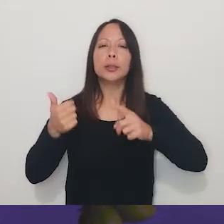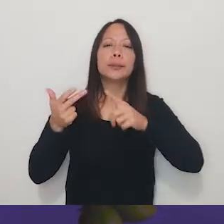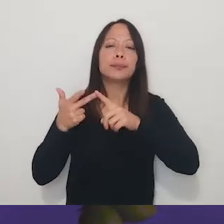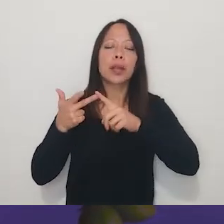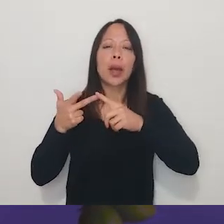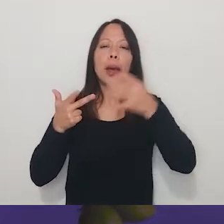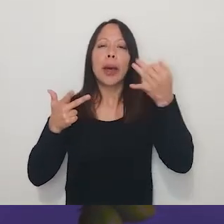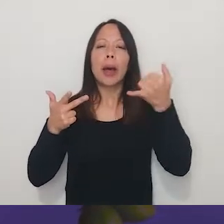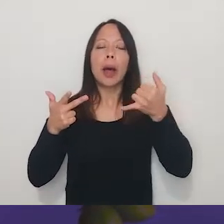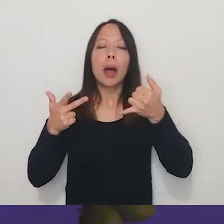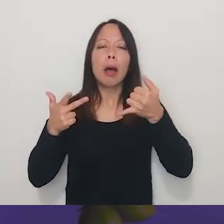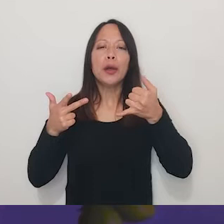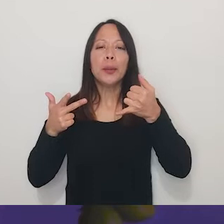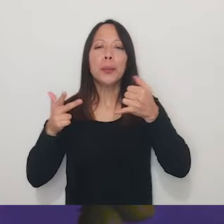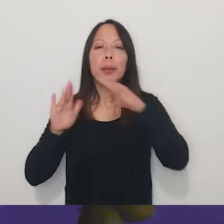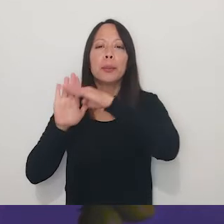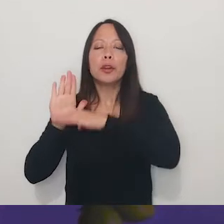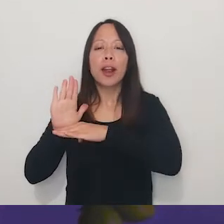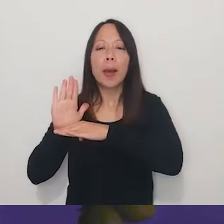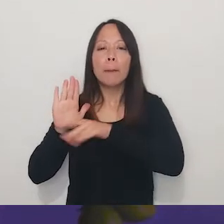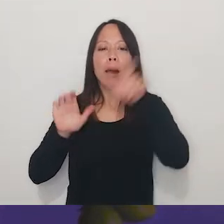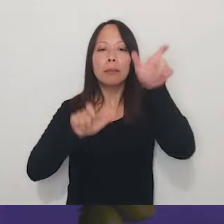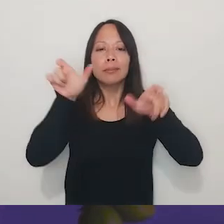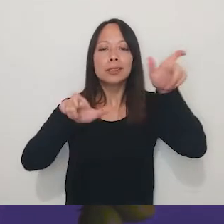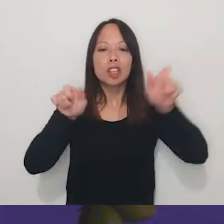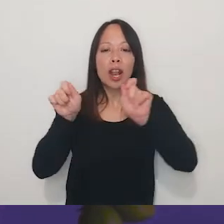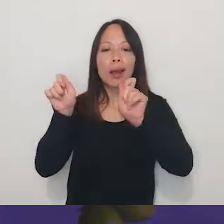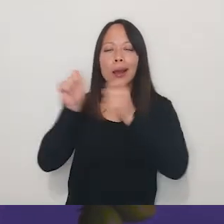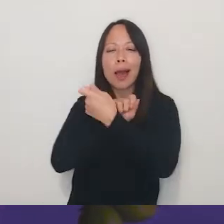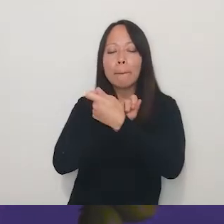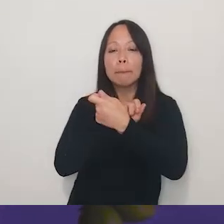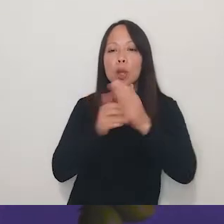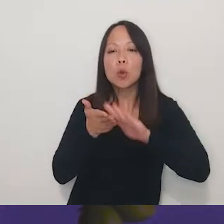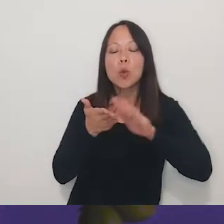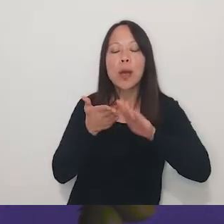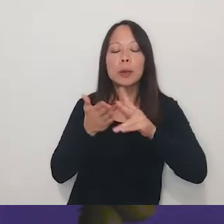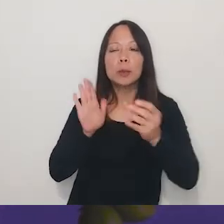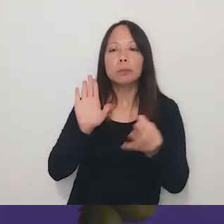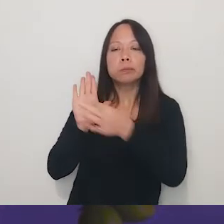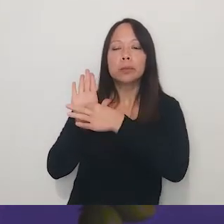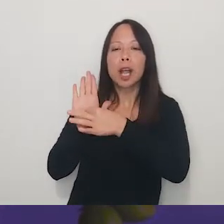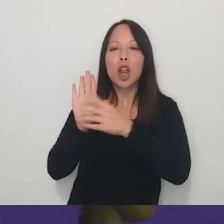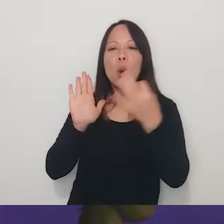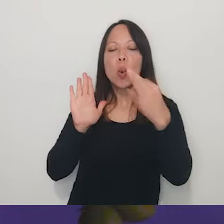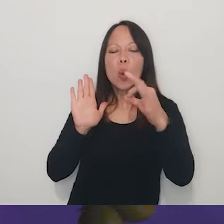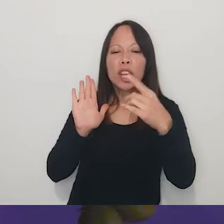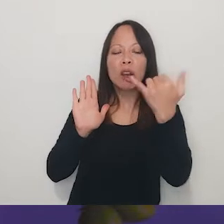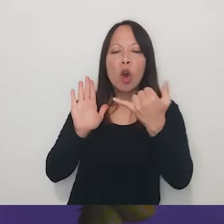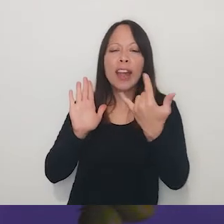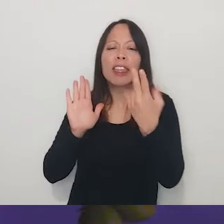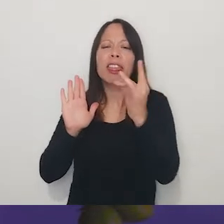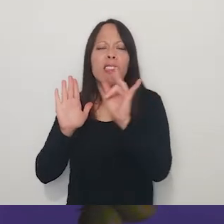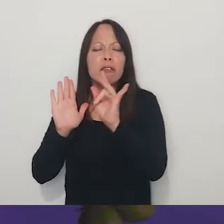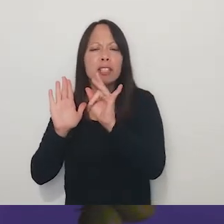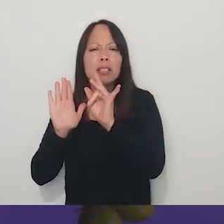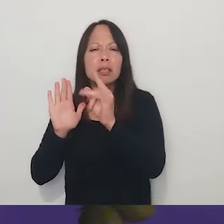hay programas para buscar gente con los mismos cambios cuando uno tiene una variante nueva que no la puede reportar porque es un paciente único,